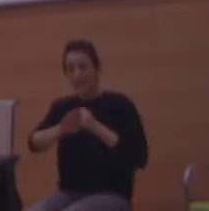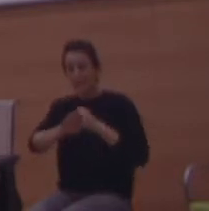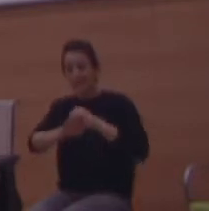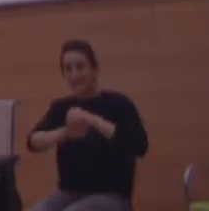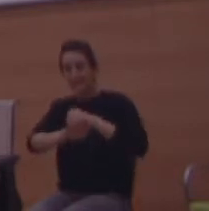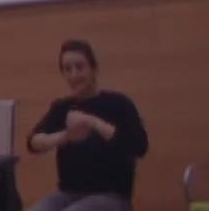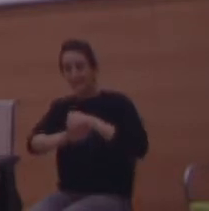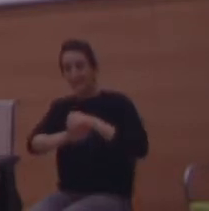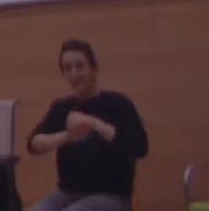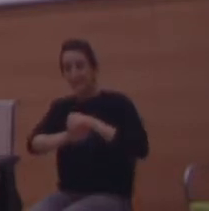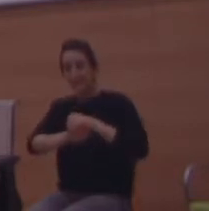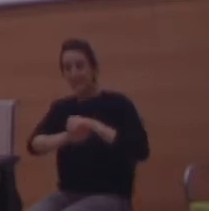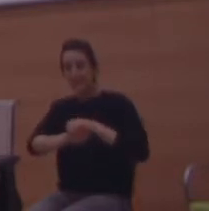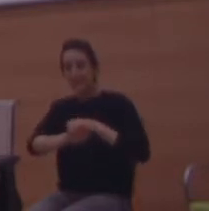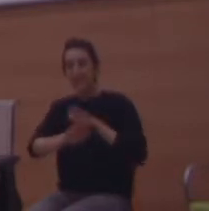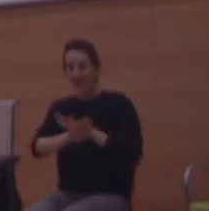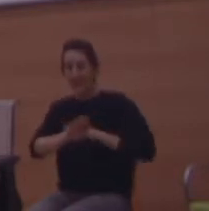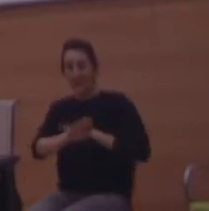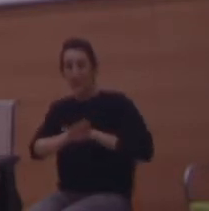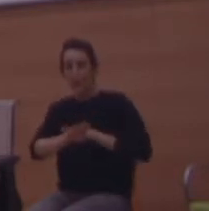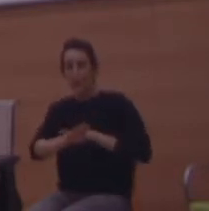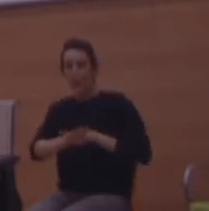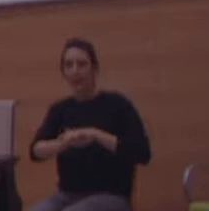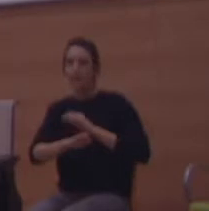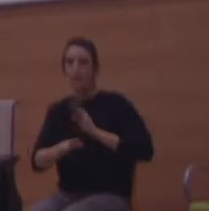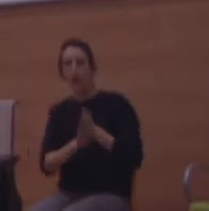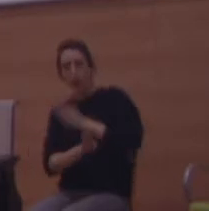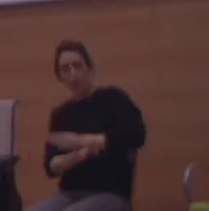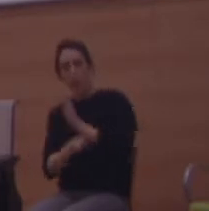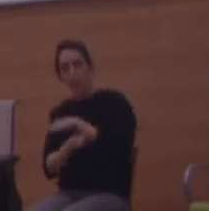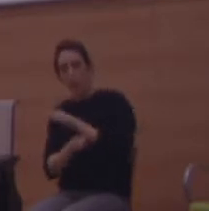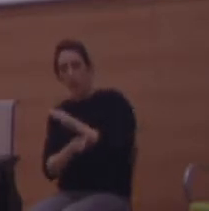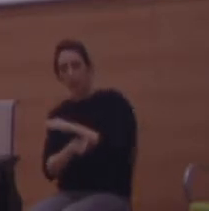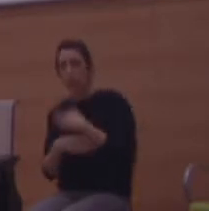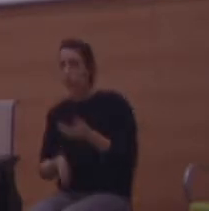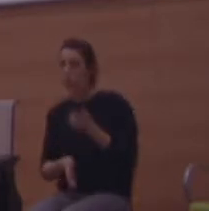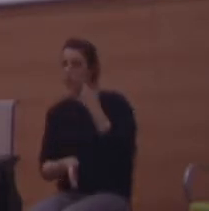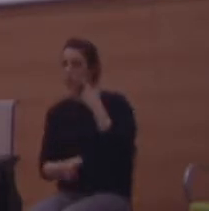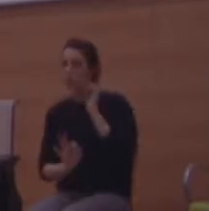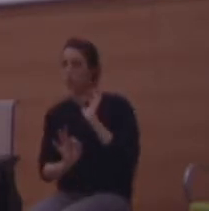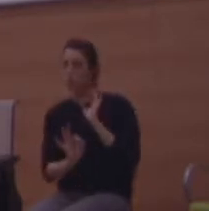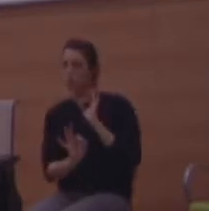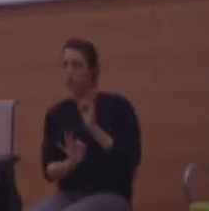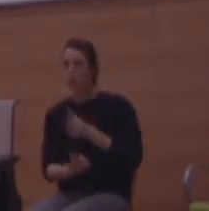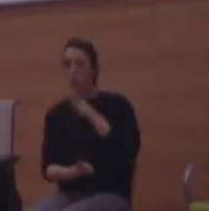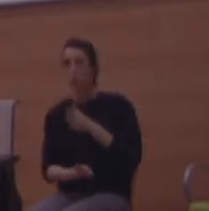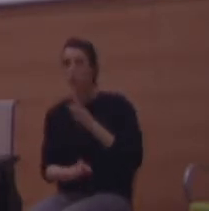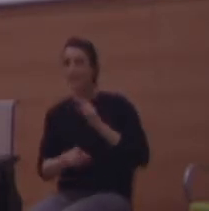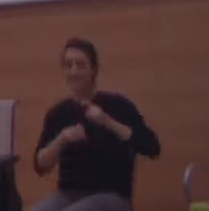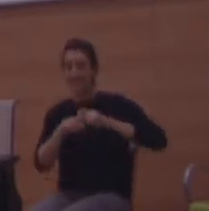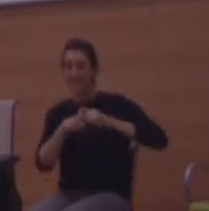zona del eloma ya está tratada, y con este hay que tener mucho cuidado porque en este tipo